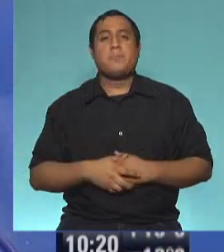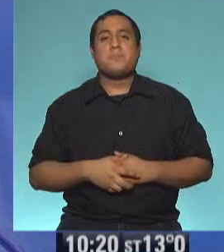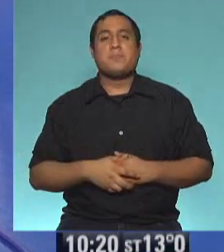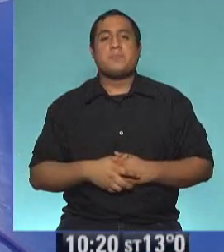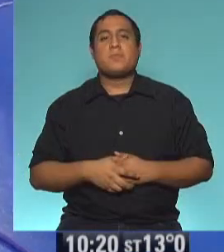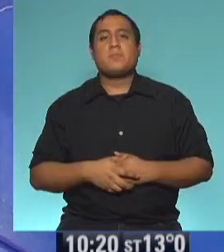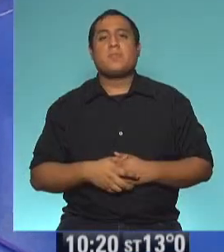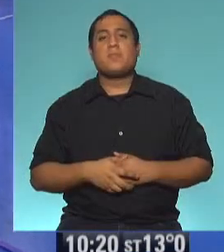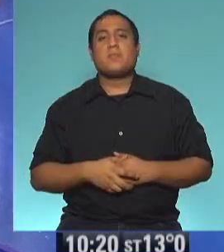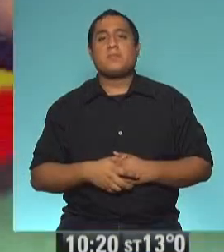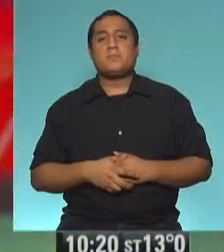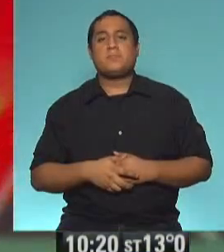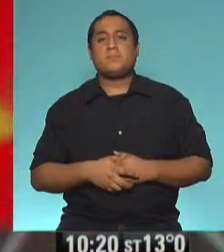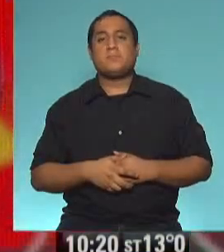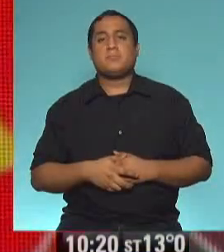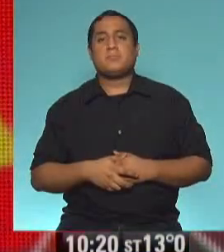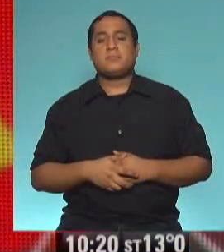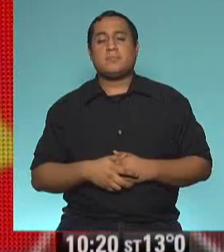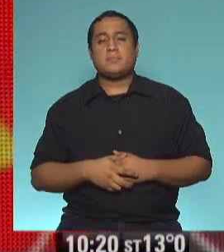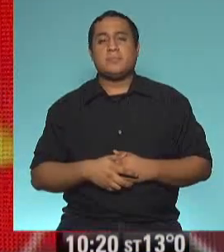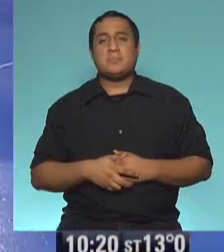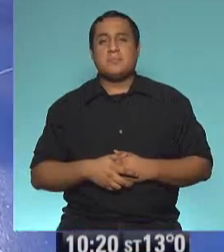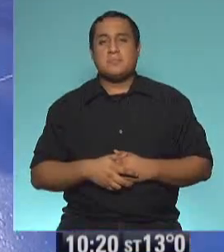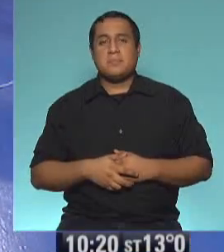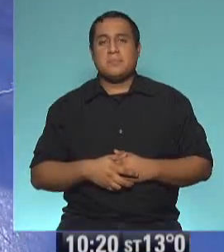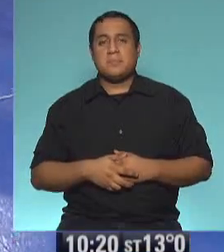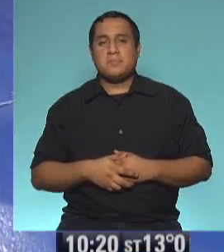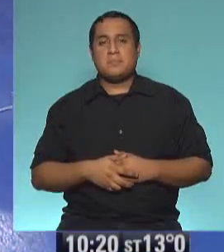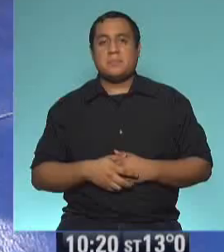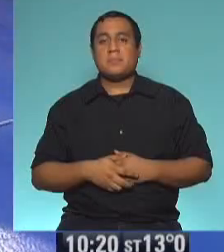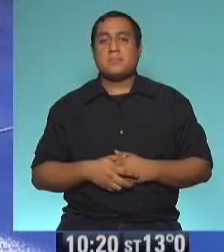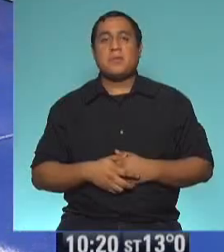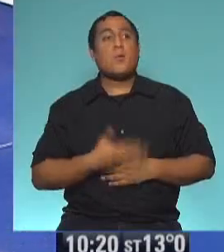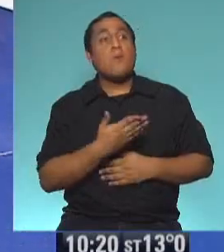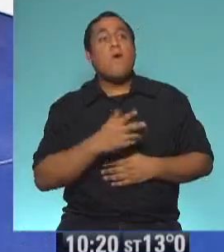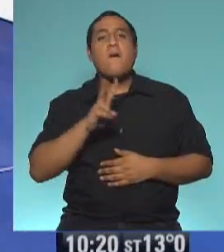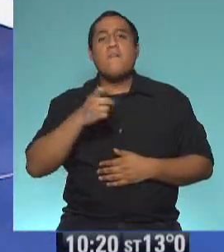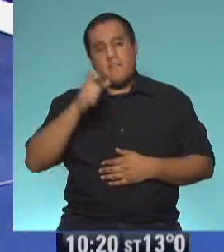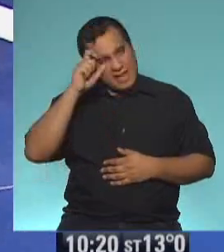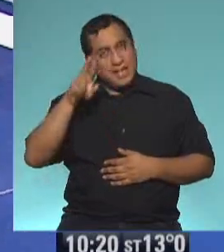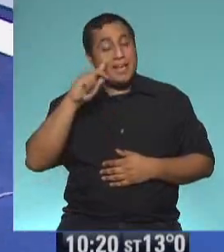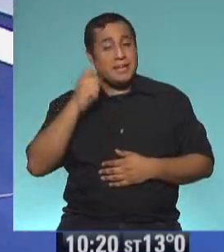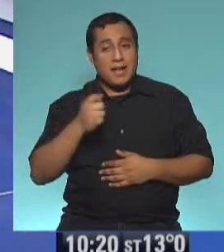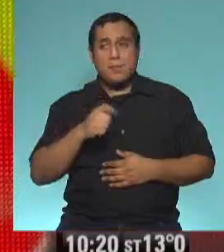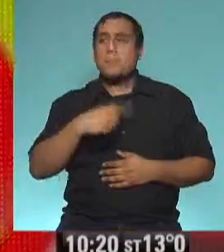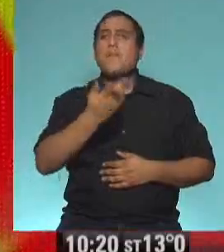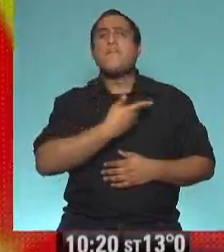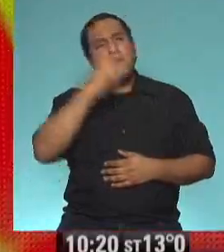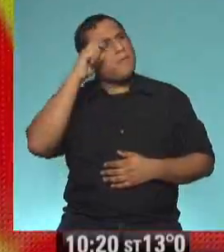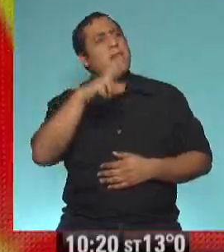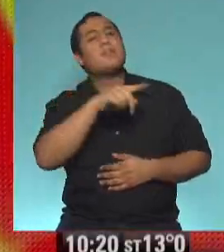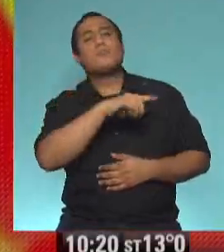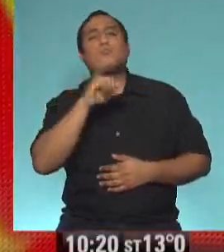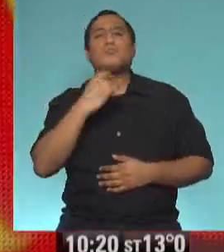convertís. Ya te convertís. Ya te convertís. Entonces está el payaso melenita, vos sos. Bailarina. La payasa bailarina y Fer. La suculenta.